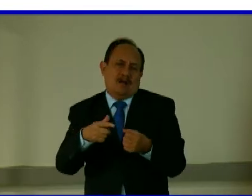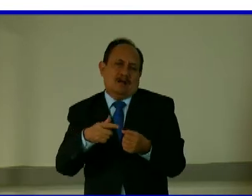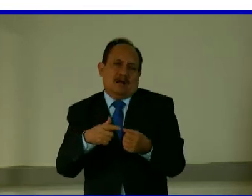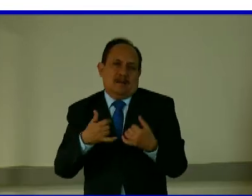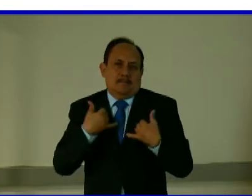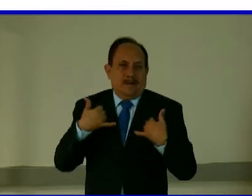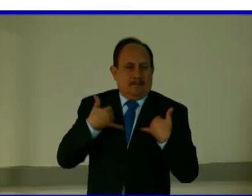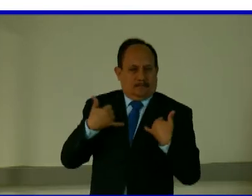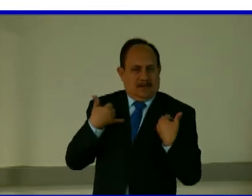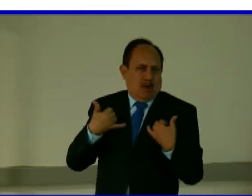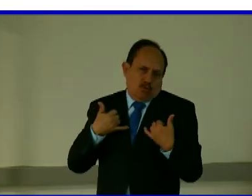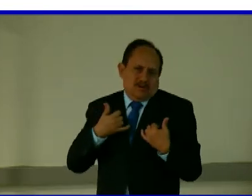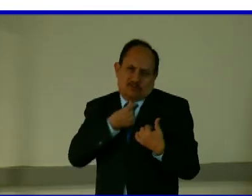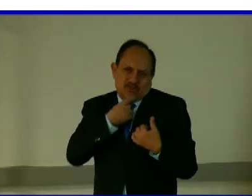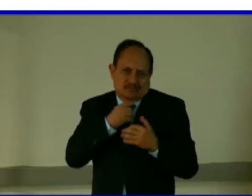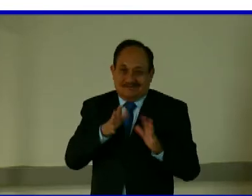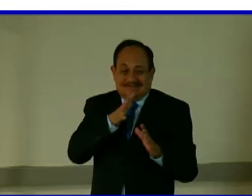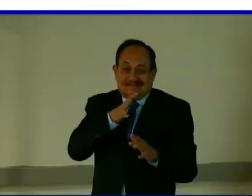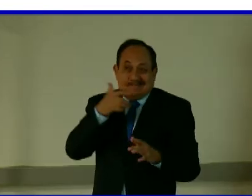quiero prescribir